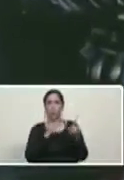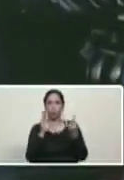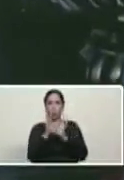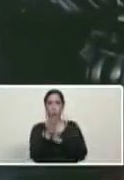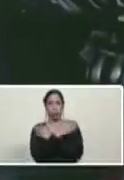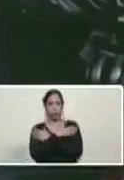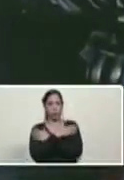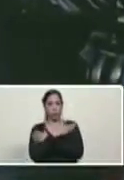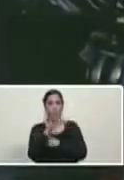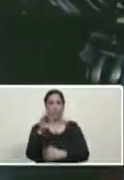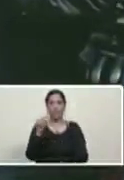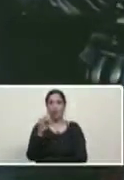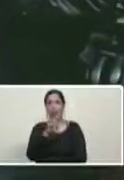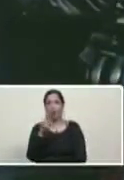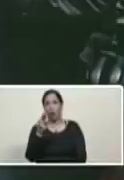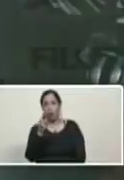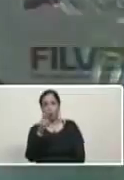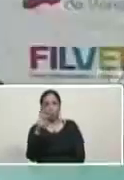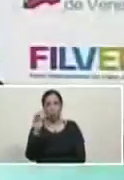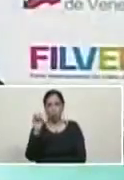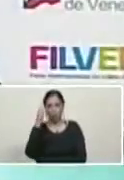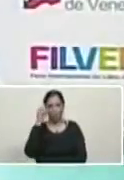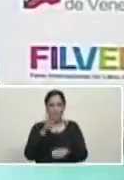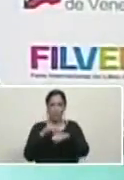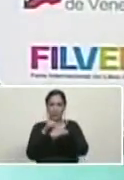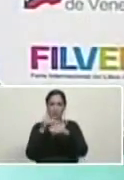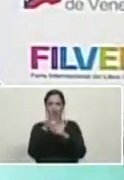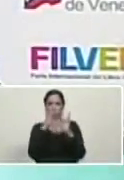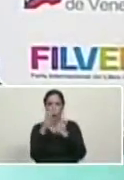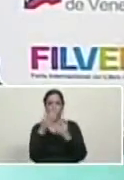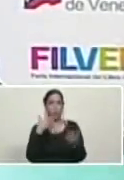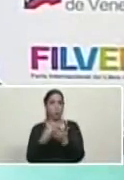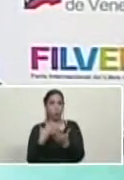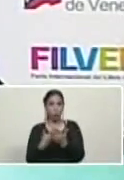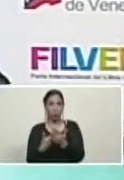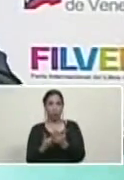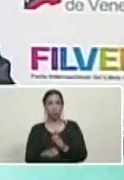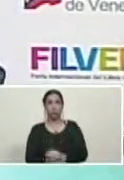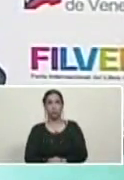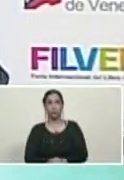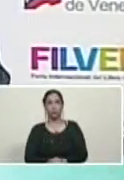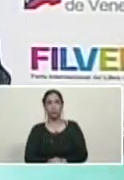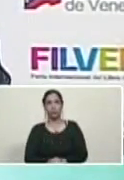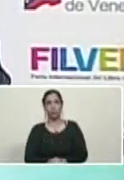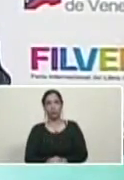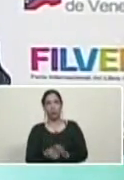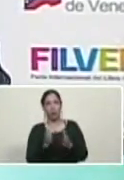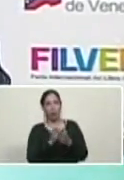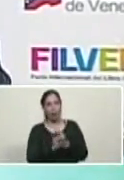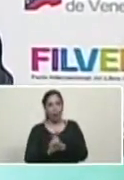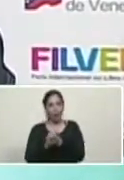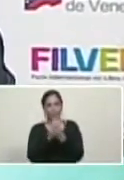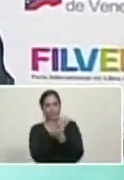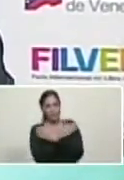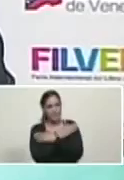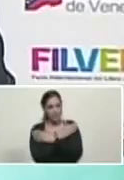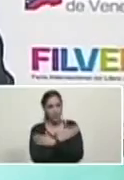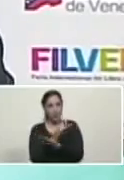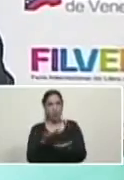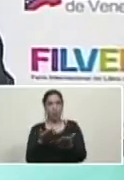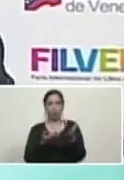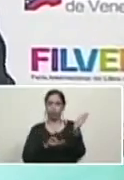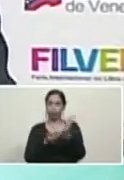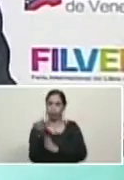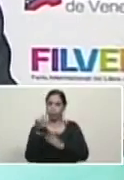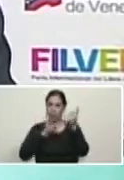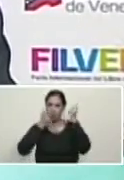felicitar a Farruco por haber propuesto y a nuestro amado comandante Hugo Chávez por haber